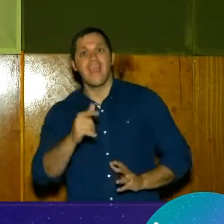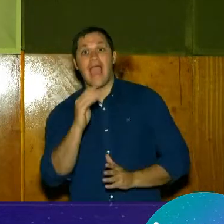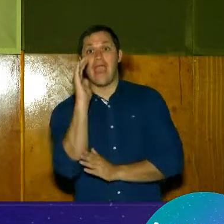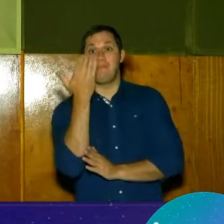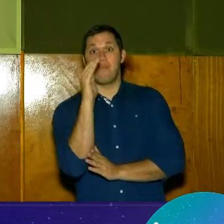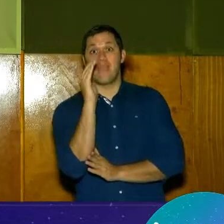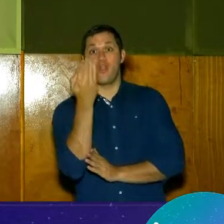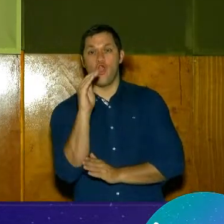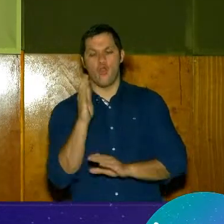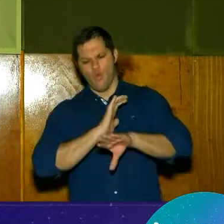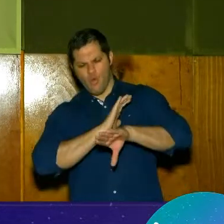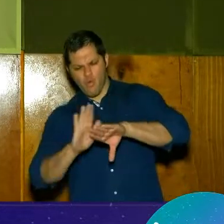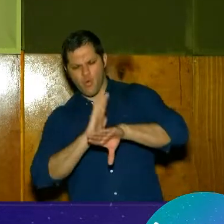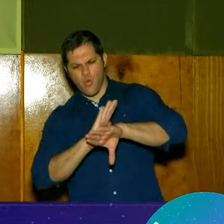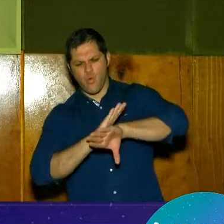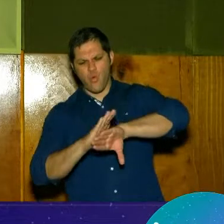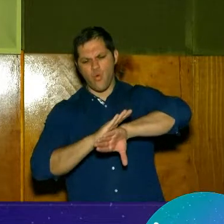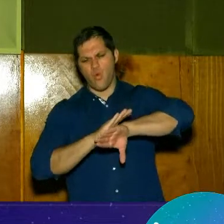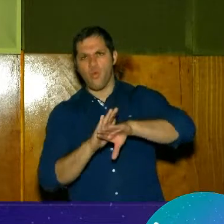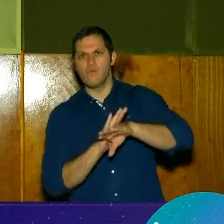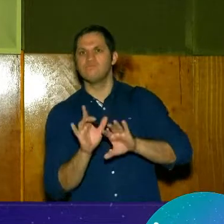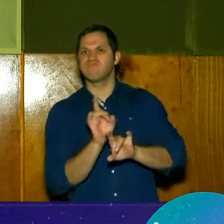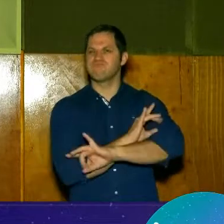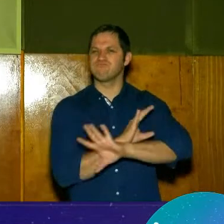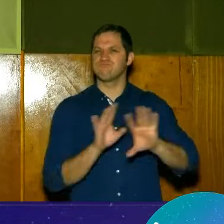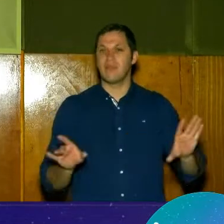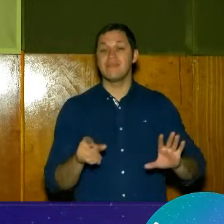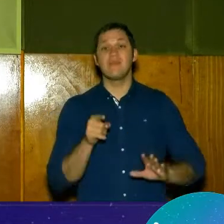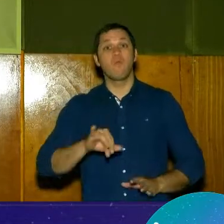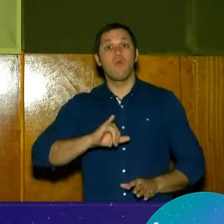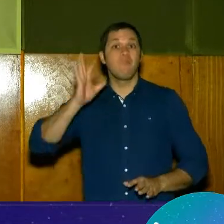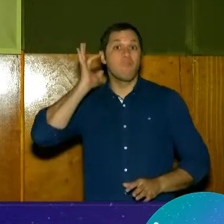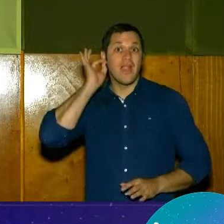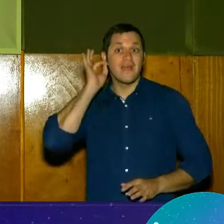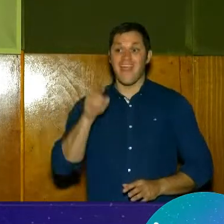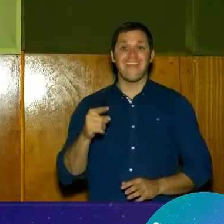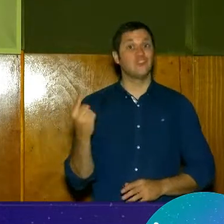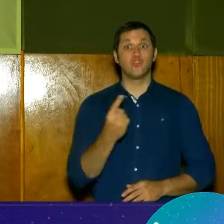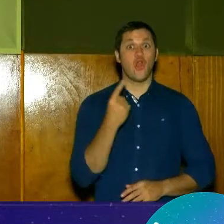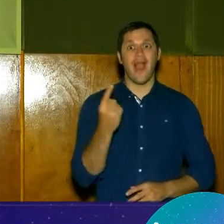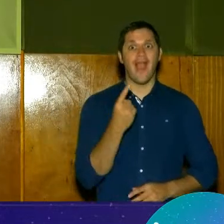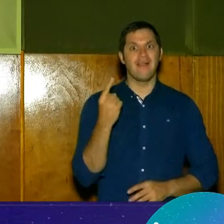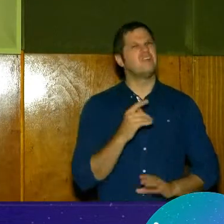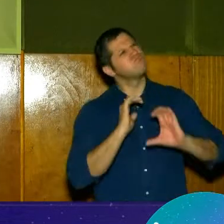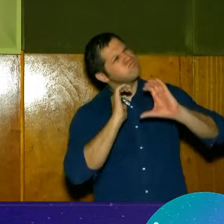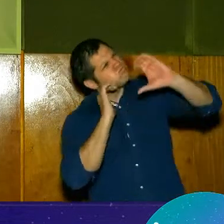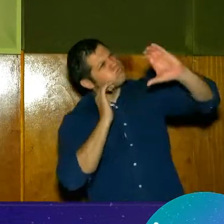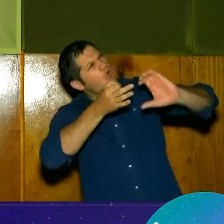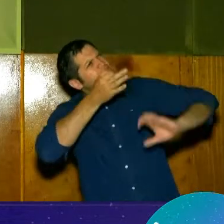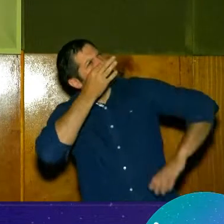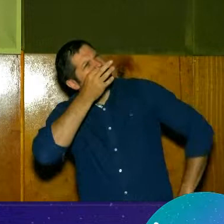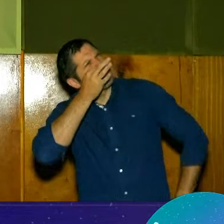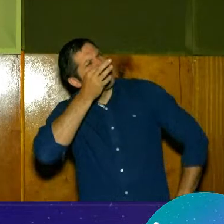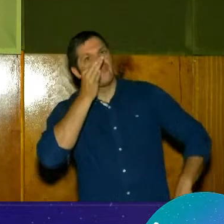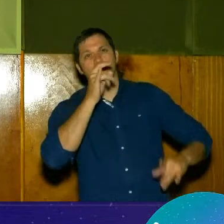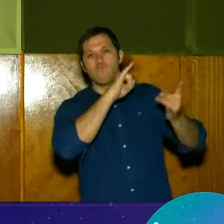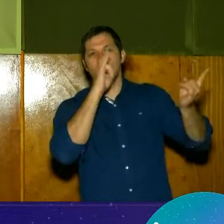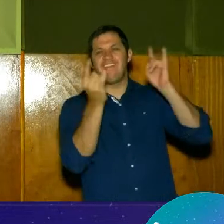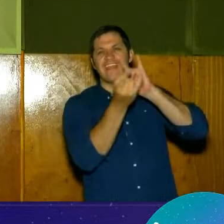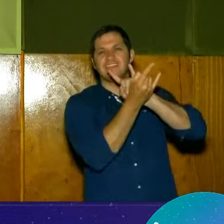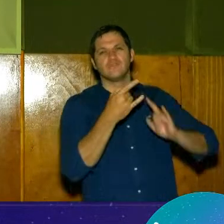construyeron los telescopios más grandes de la época los más tecnológicos y sofía pulía espejos asia de todo y